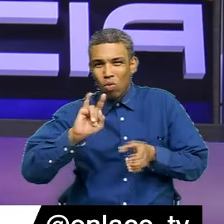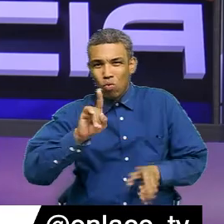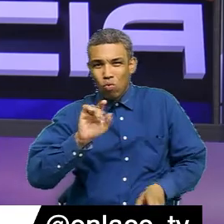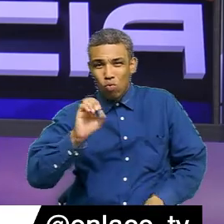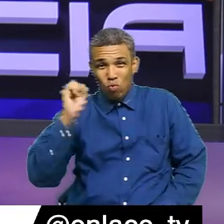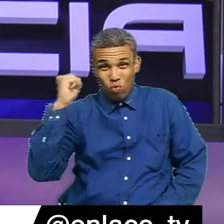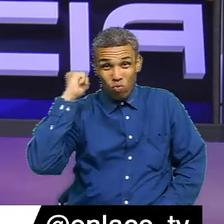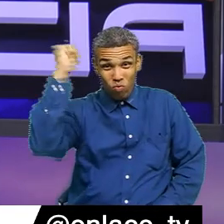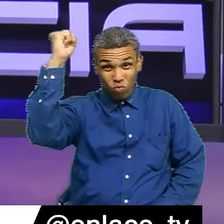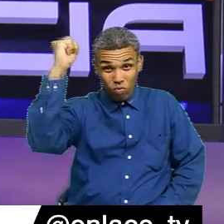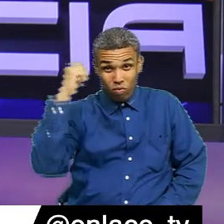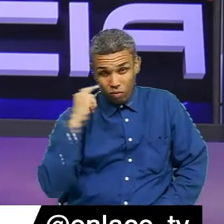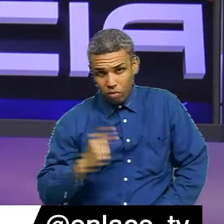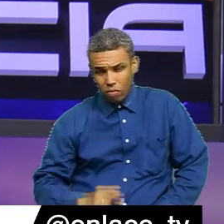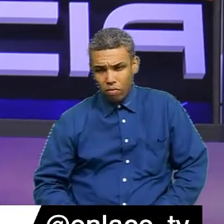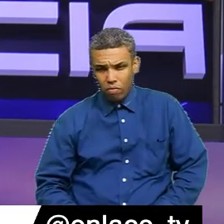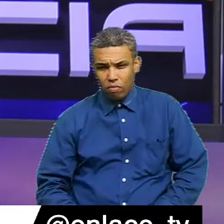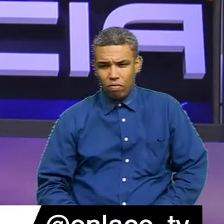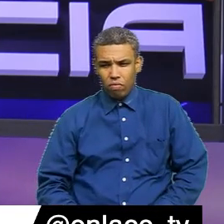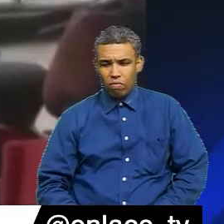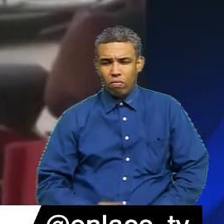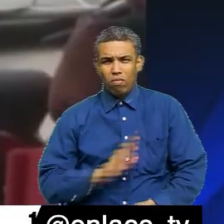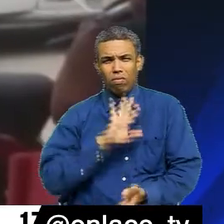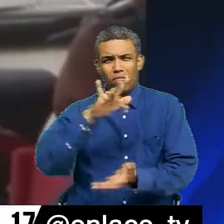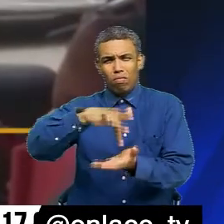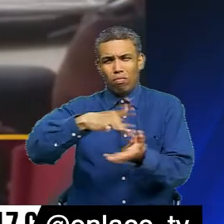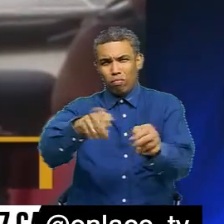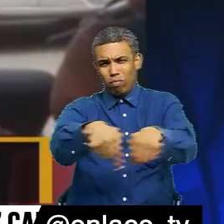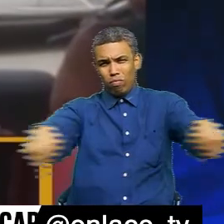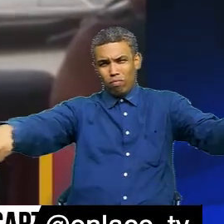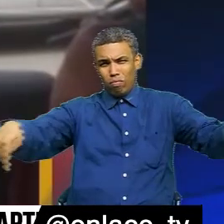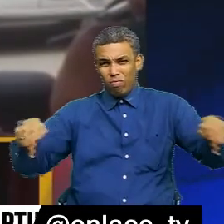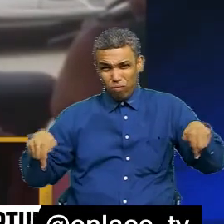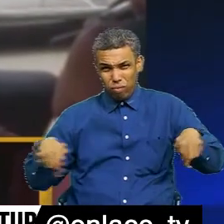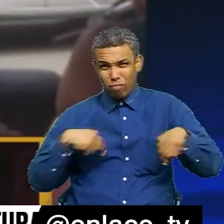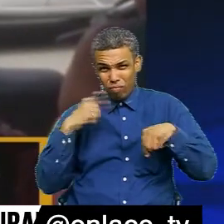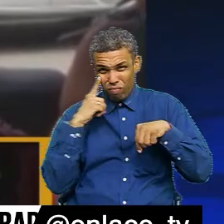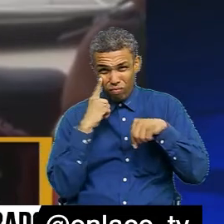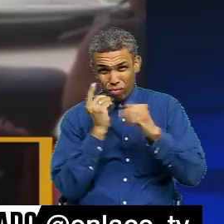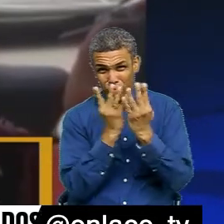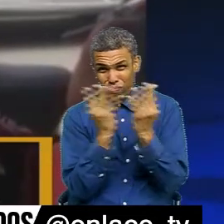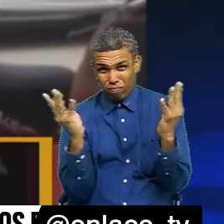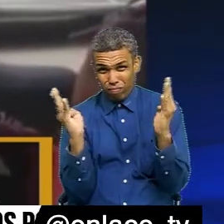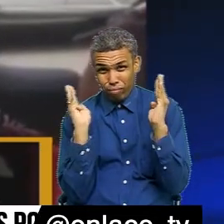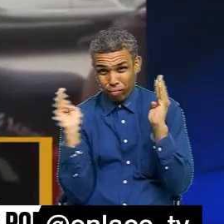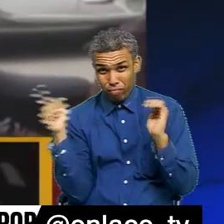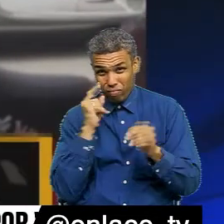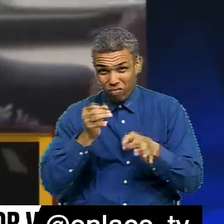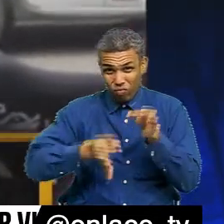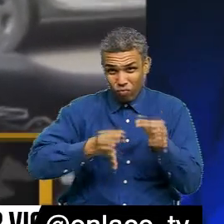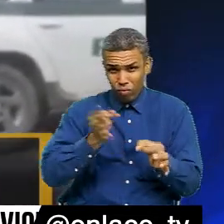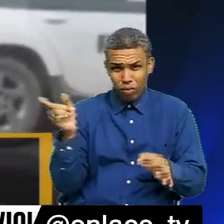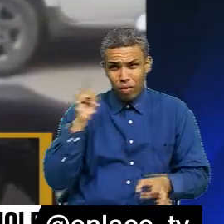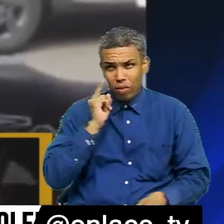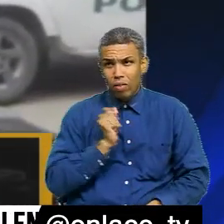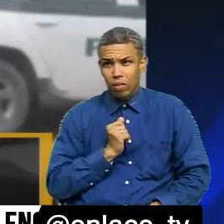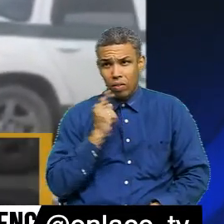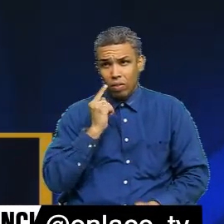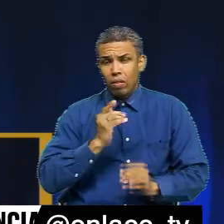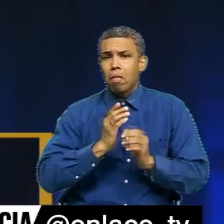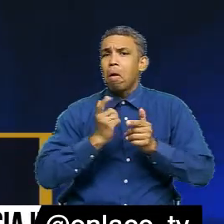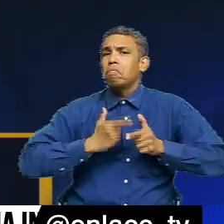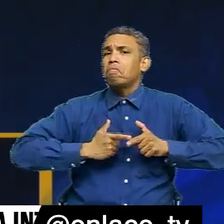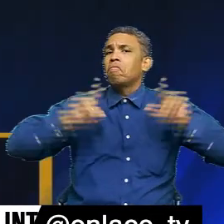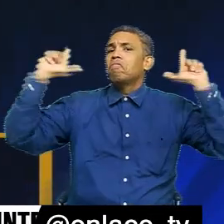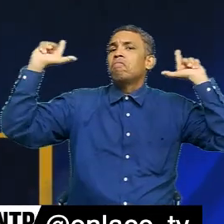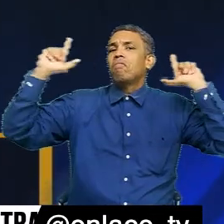la Fiscalía Seccional de Aguachica. Estas fueron las palabras de Moisés Barón, dirigente de la Unión Sindical Obrera, momentos en que recobró su libertad.